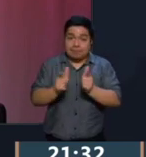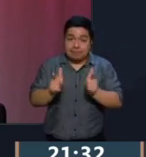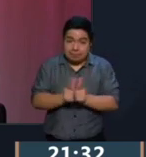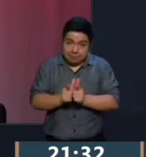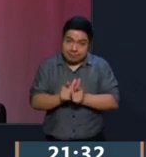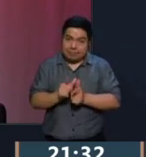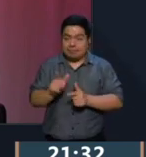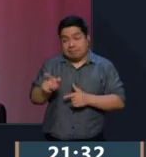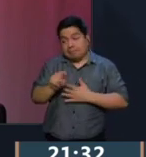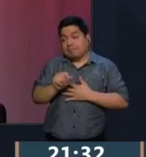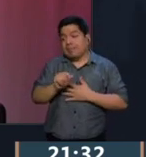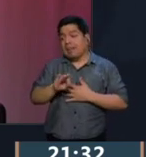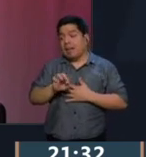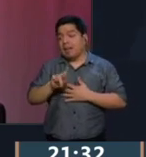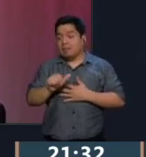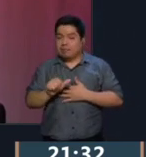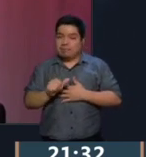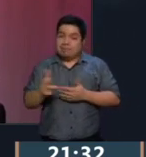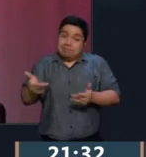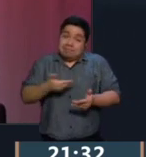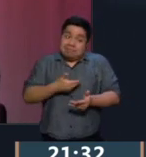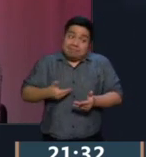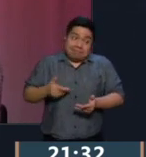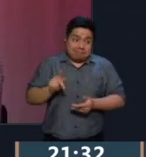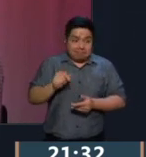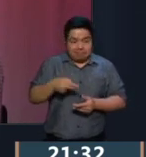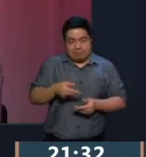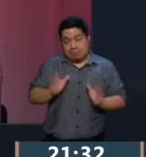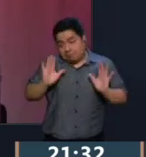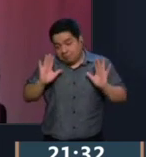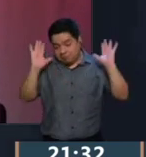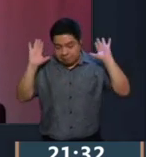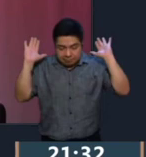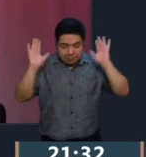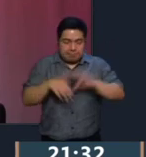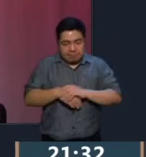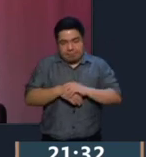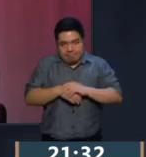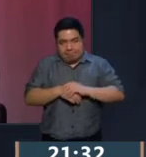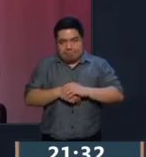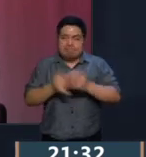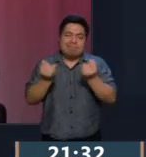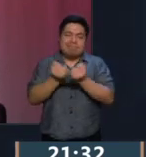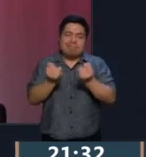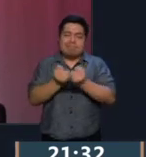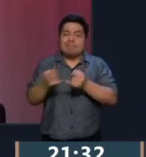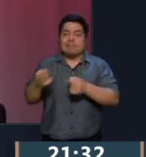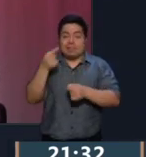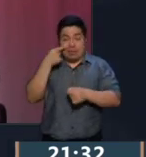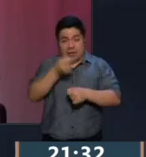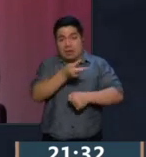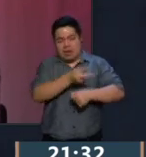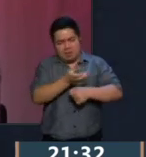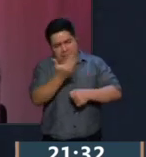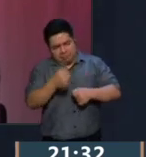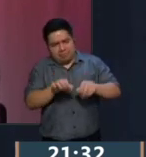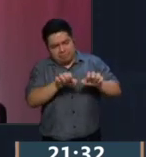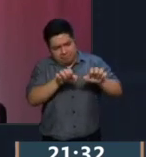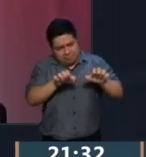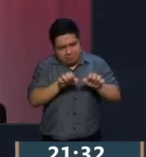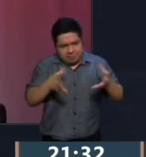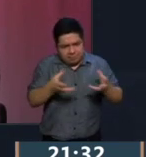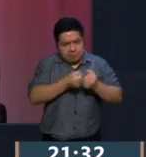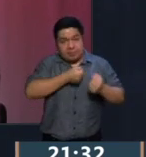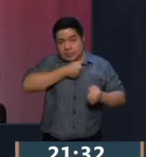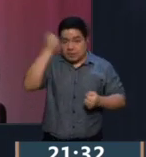Santiago Taboada. Él cuando... Fue presidente del panel de ciudad. Y a mucha honra. Y en efecto, cuando le invita a Santiago a formar parte del equipo de